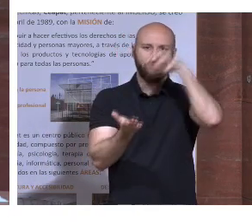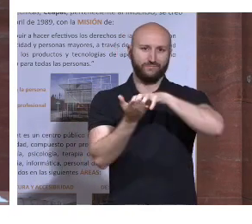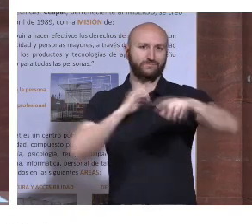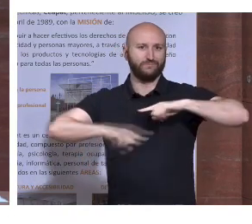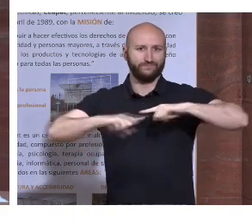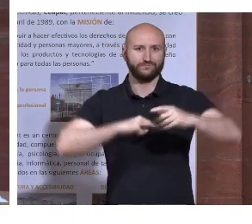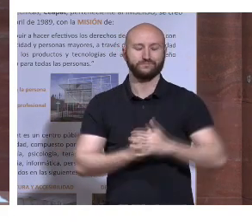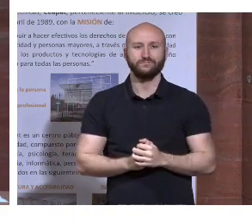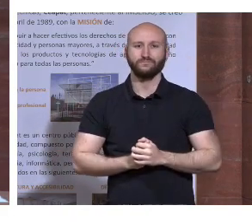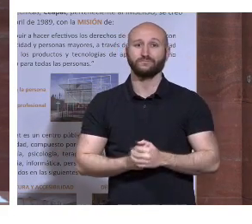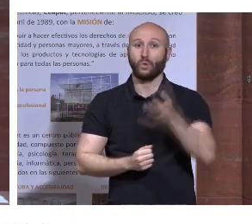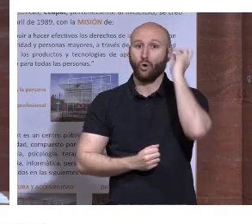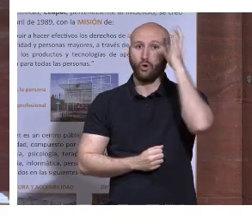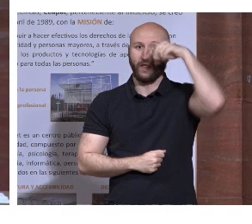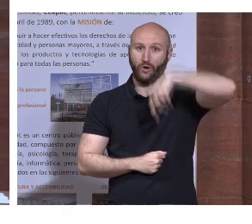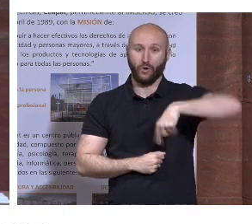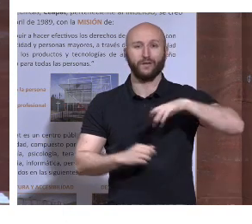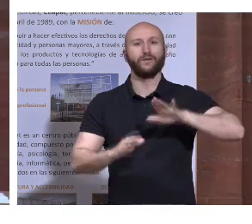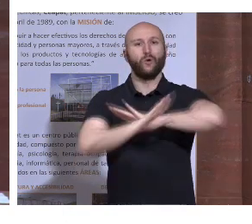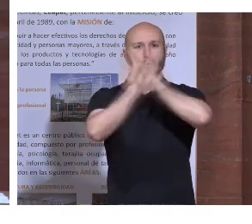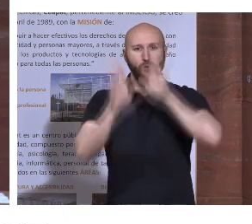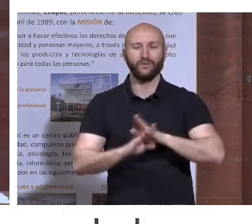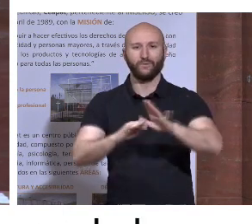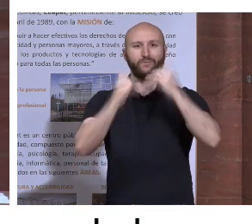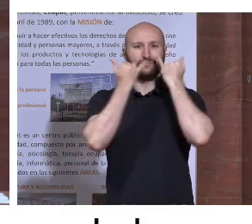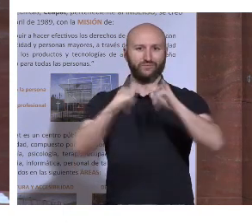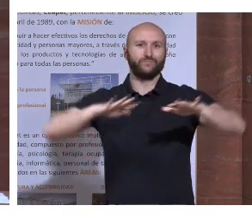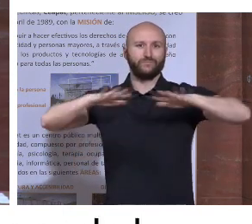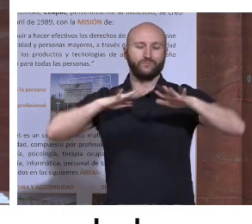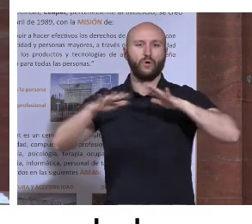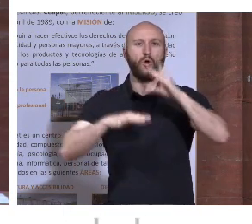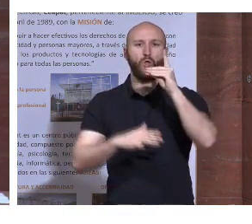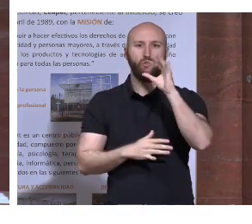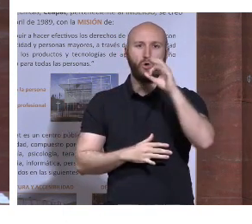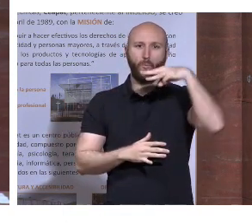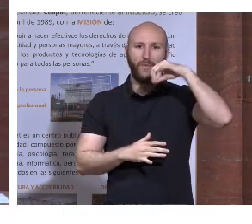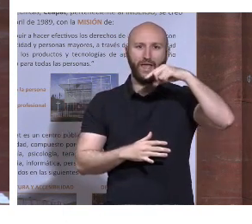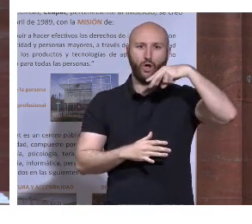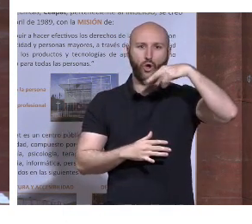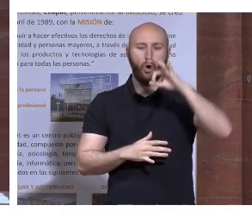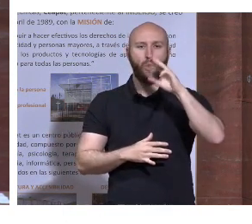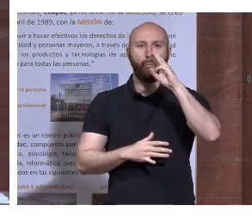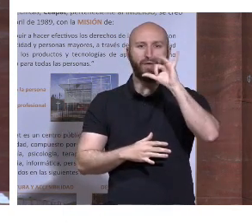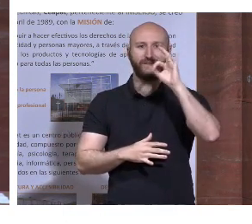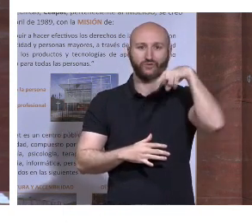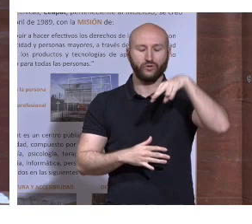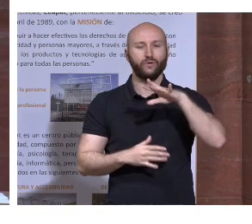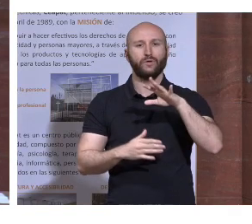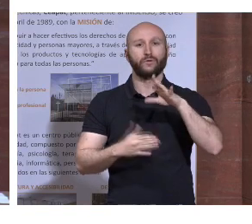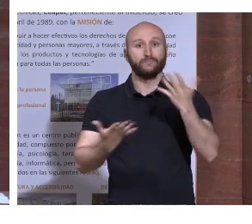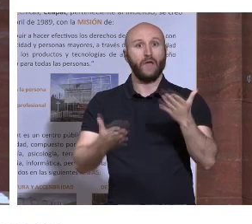La jornada de hoy se completa con la actuación de otro amigo de este centro, Domingo Pisón. Gracias porque nos harás disfrutar a